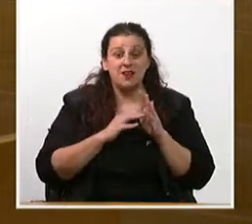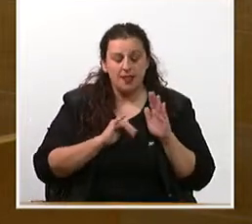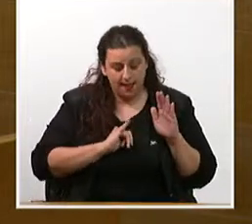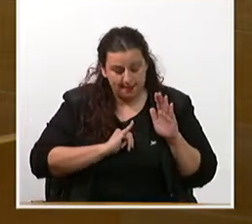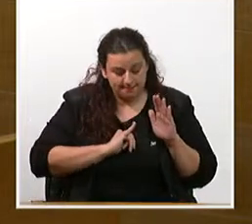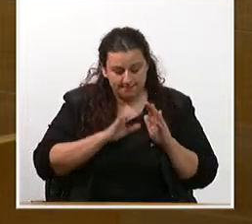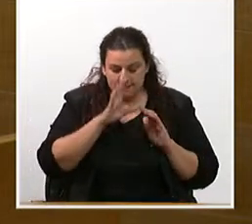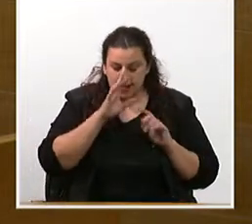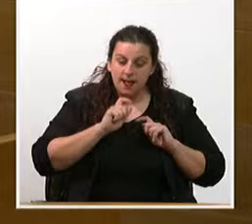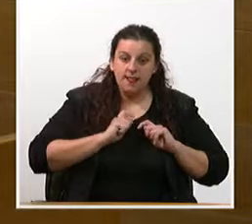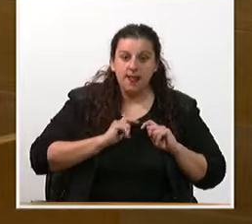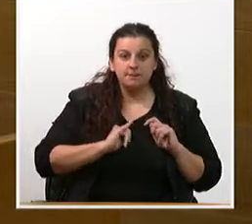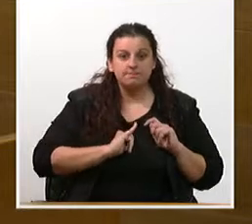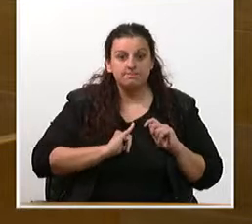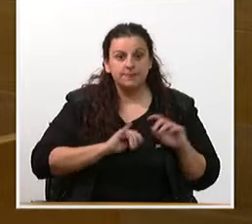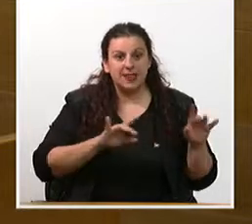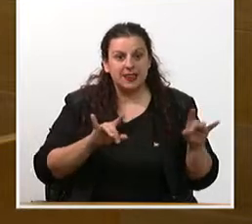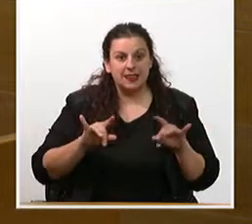yci